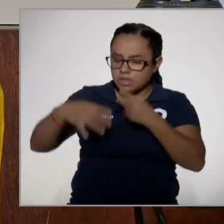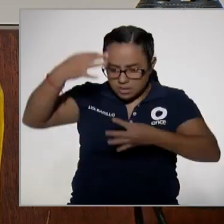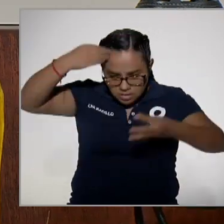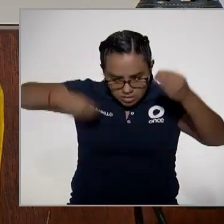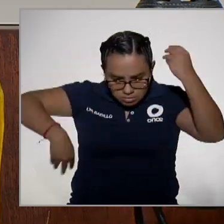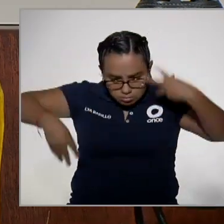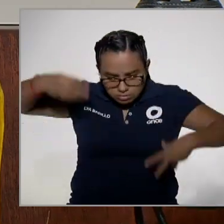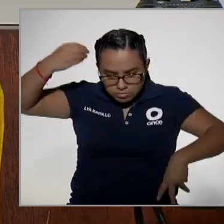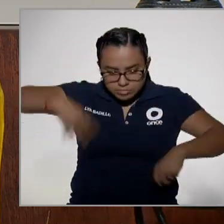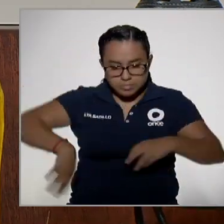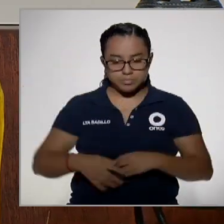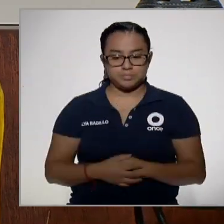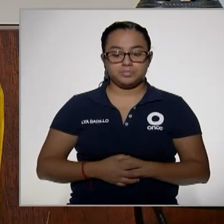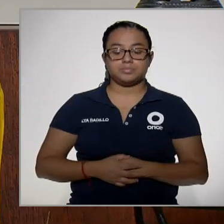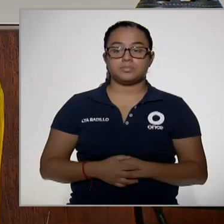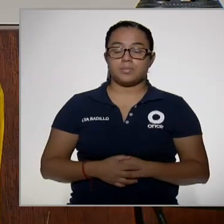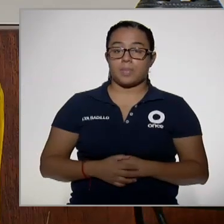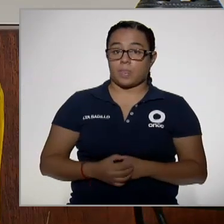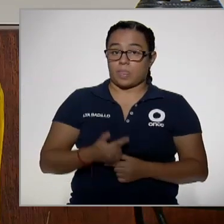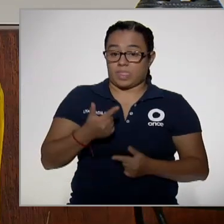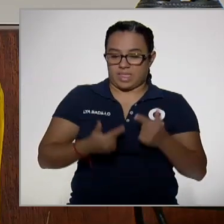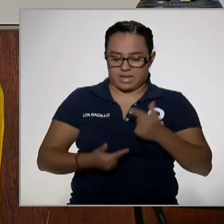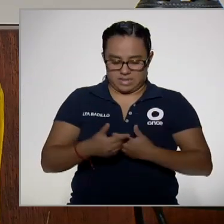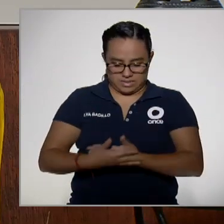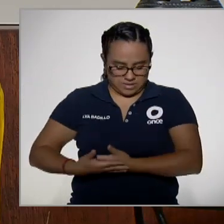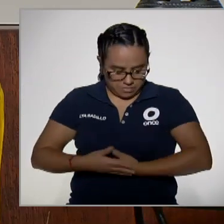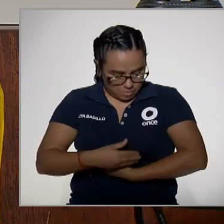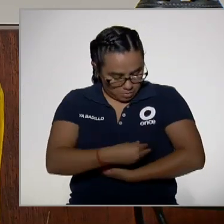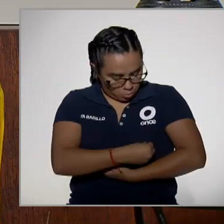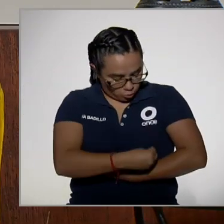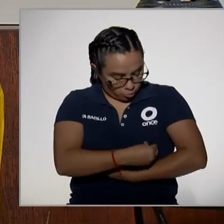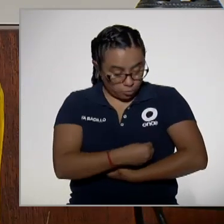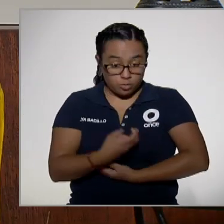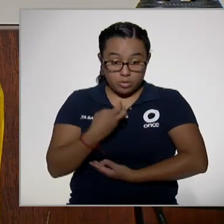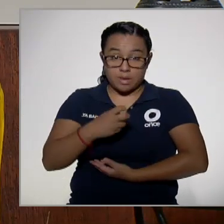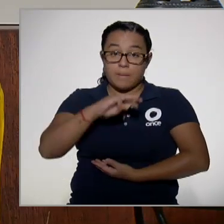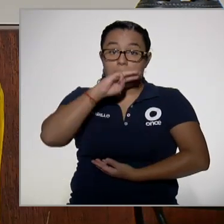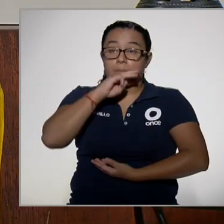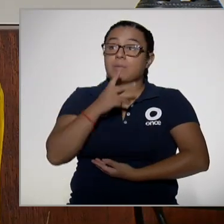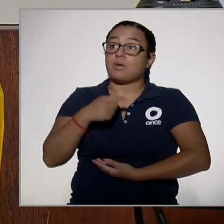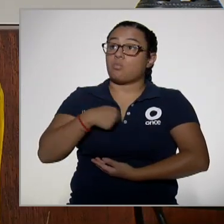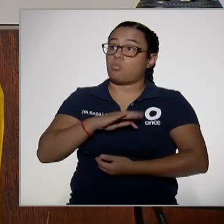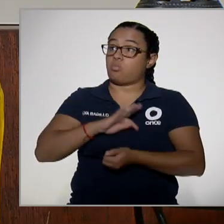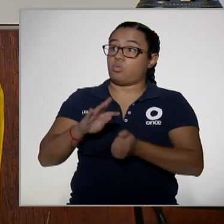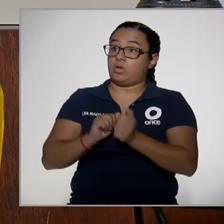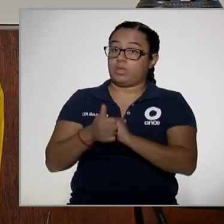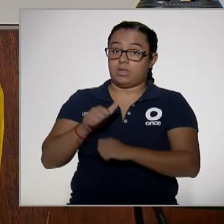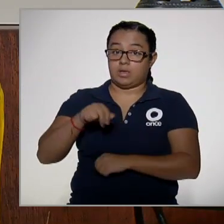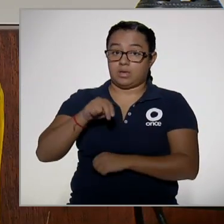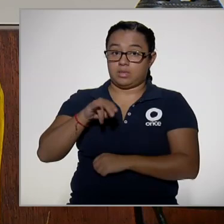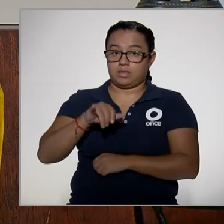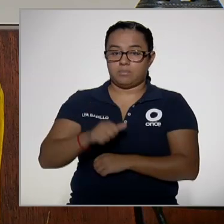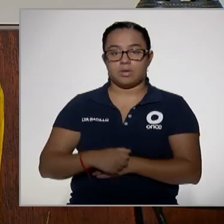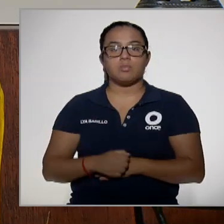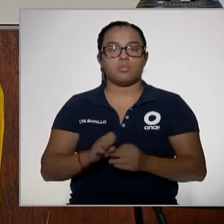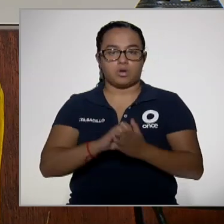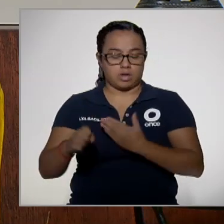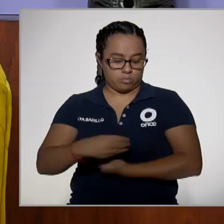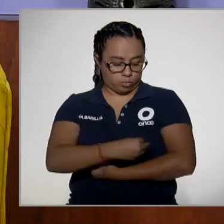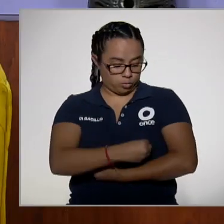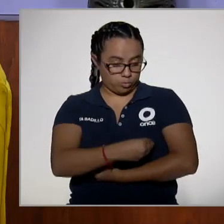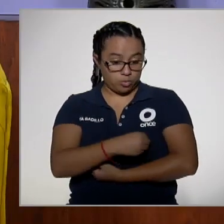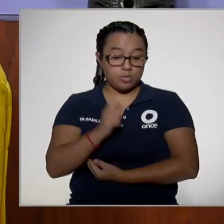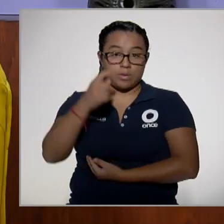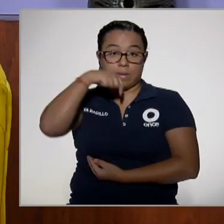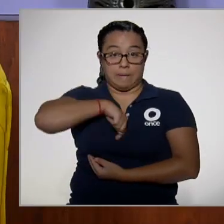de la lactancia materna causa anemia en la madre si la lactancia materna es uno de los